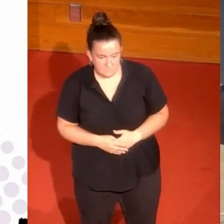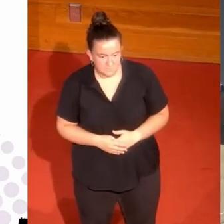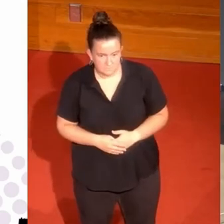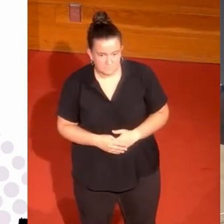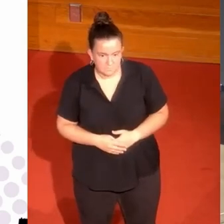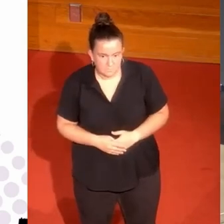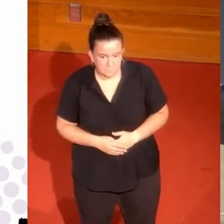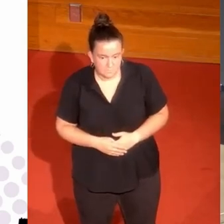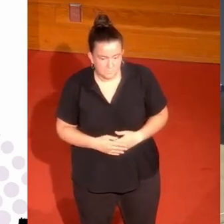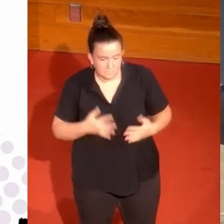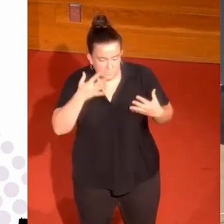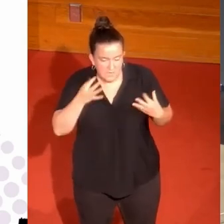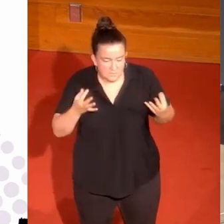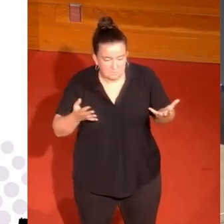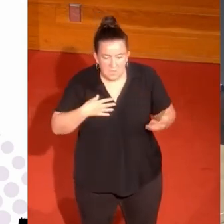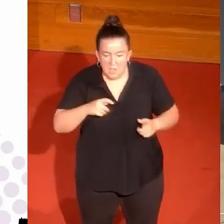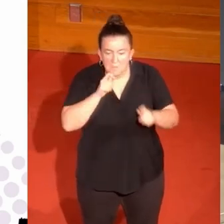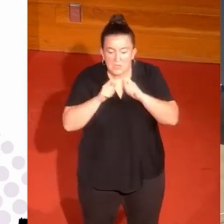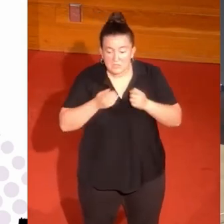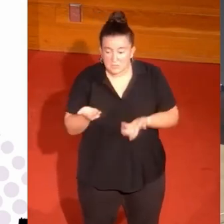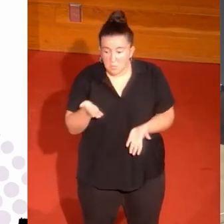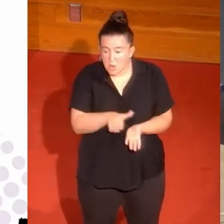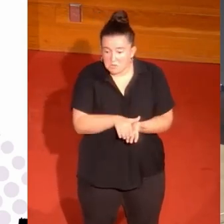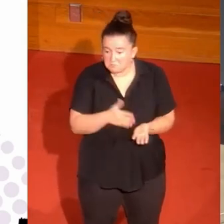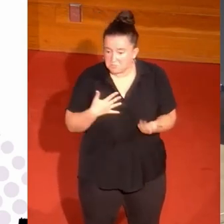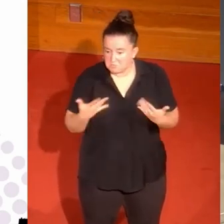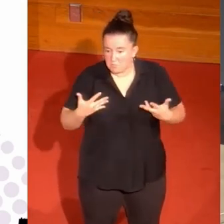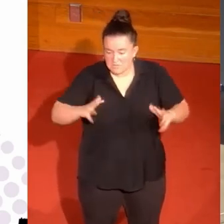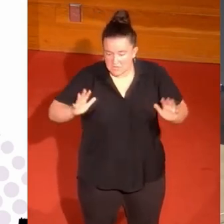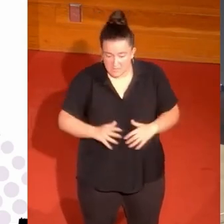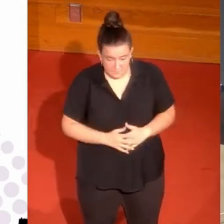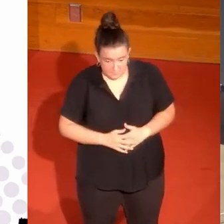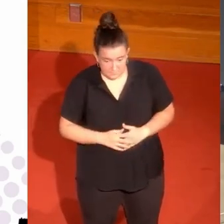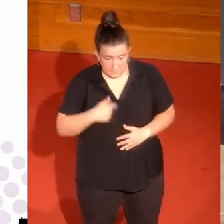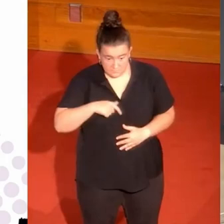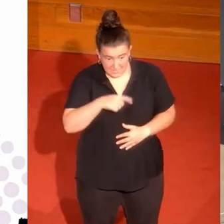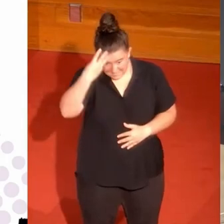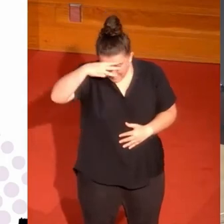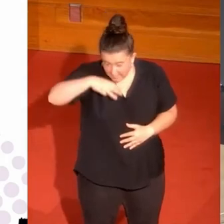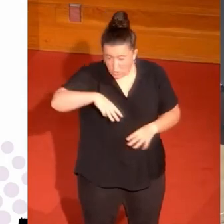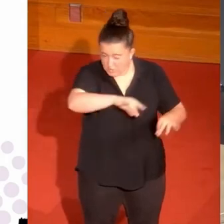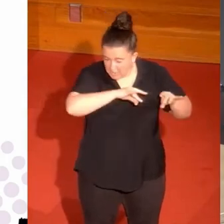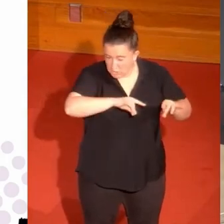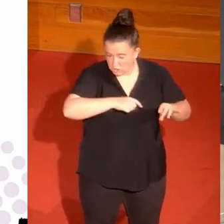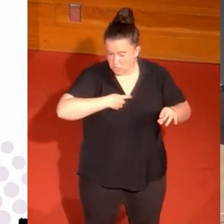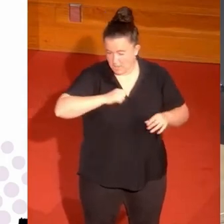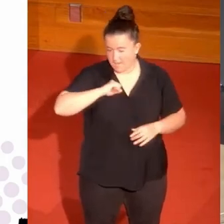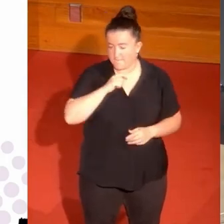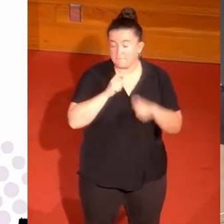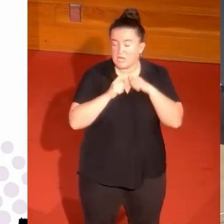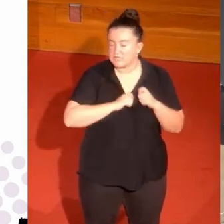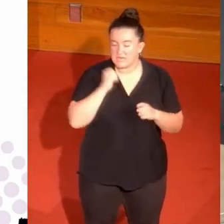no mueren periodistas y no pasa nada es uno de los lugares donde más matan a periodistas eh también nos preocupa